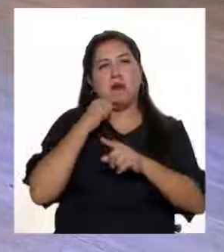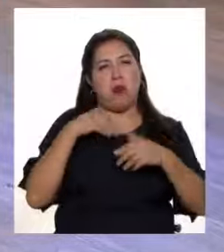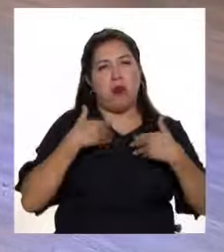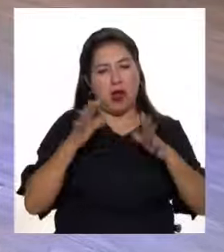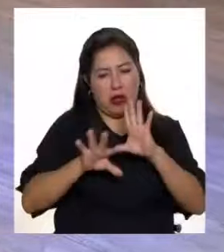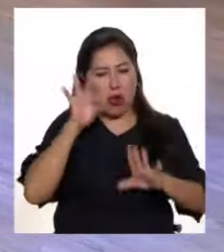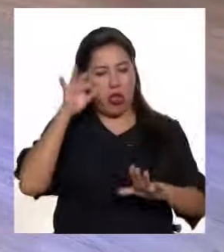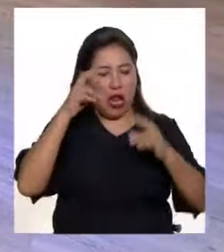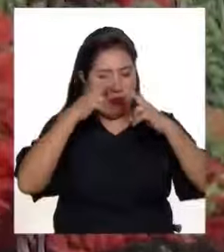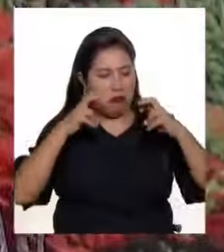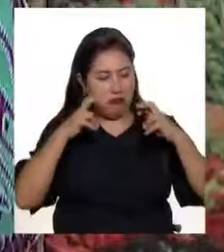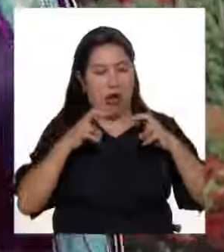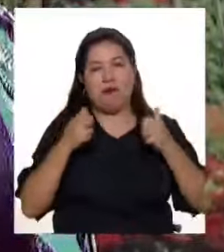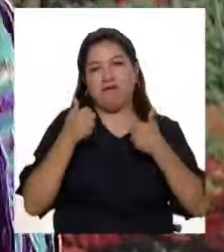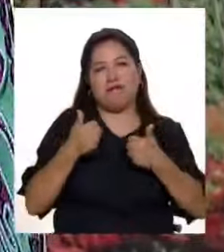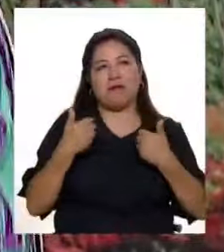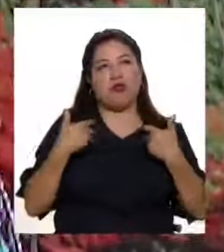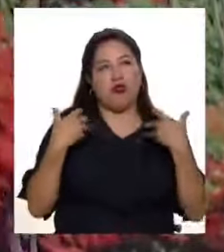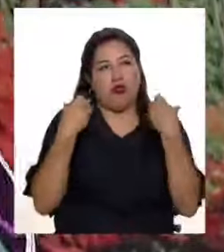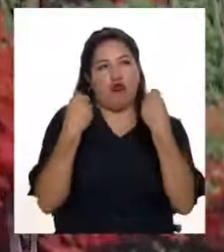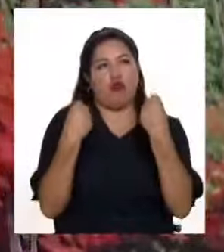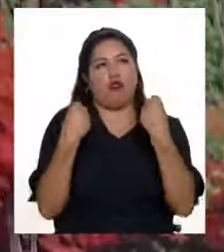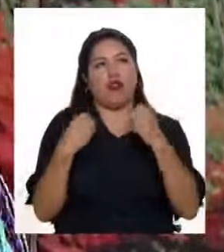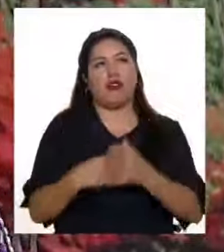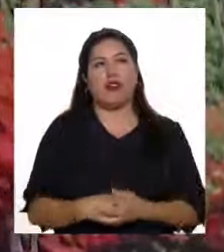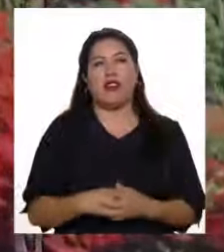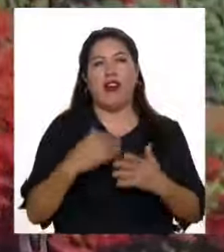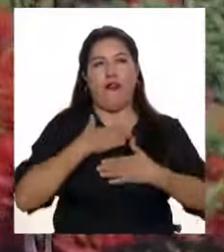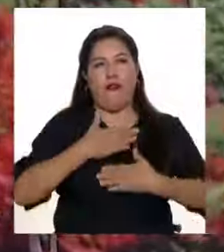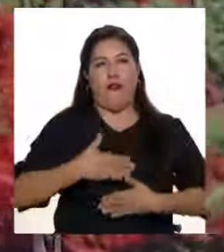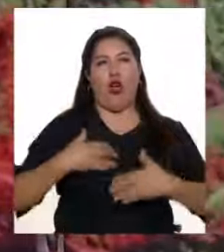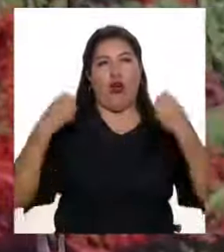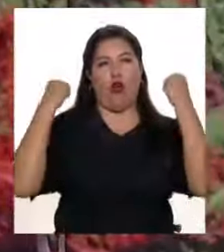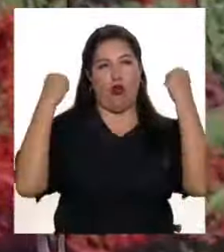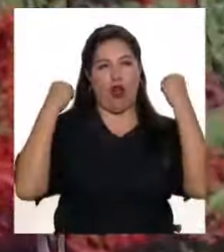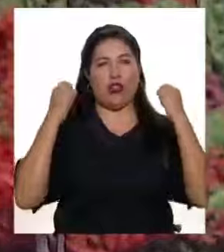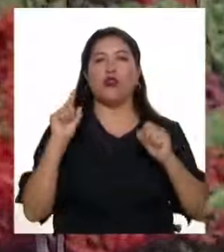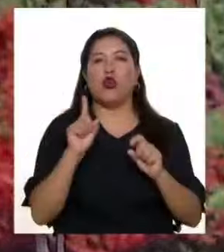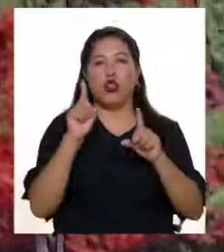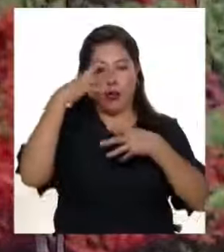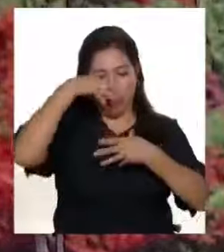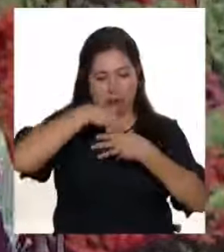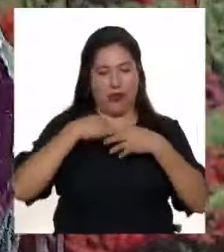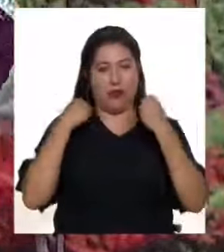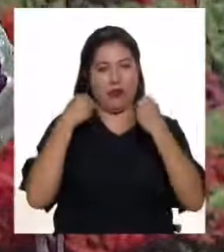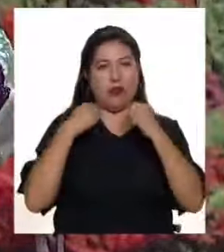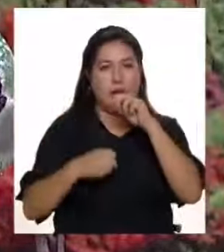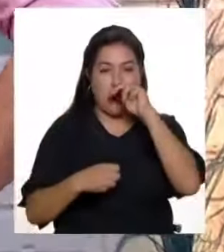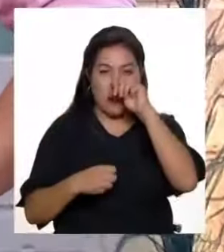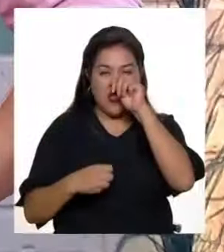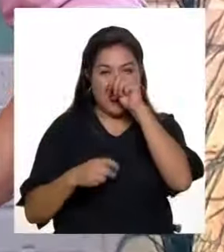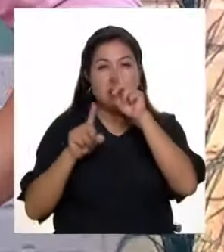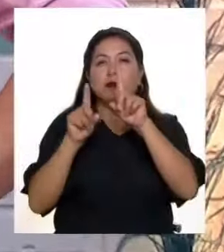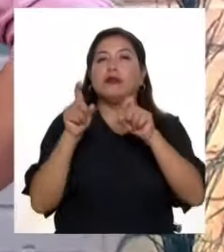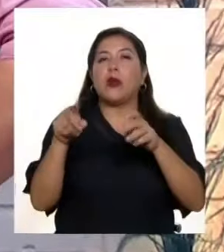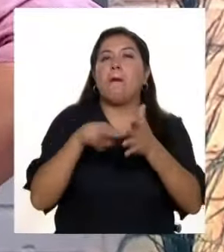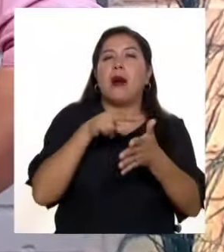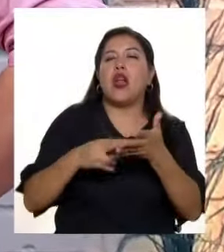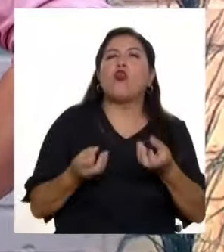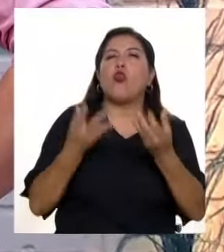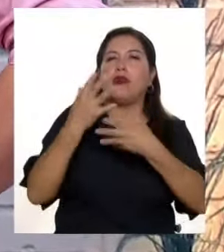explorar, que pueda de fortaleza, no solamente física, sino también interior. Eso es. ¿Cuánto tiempo llevan